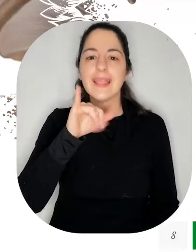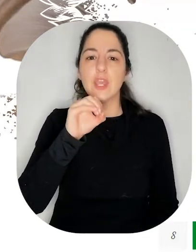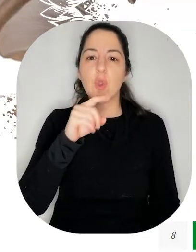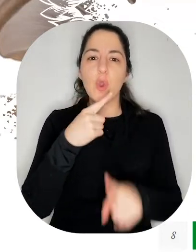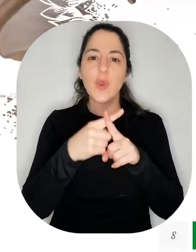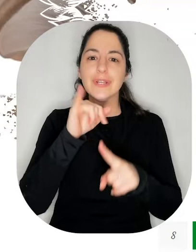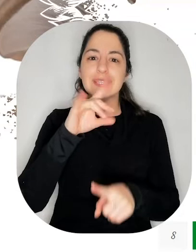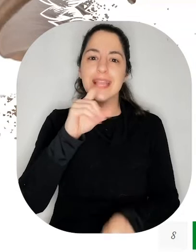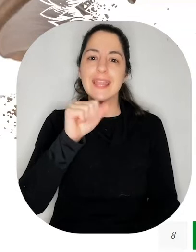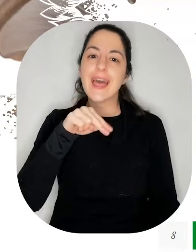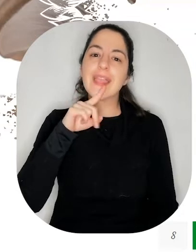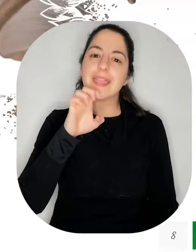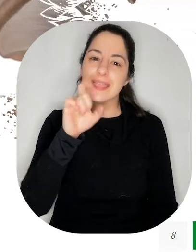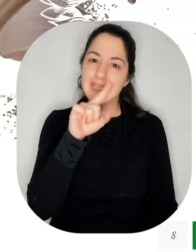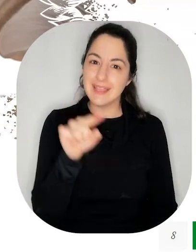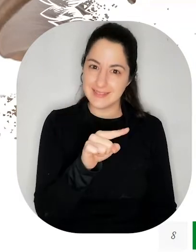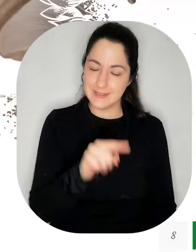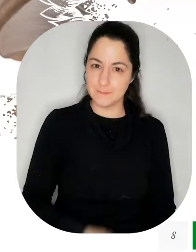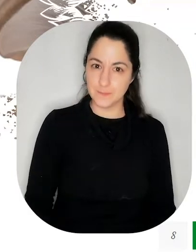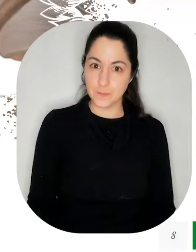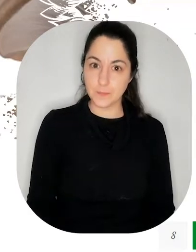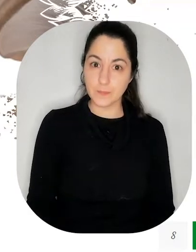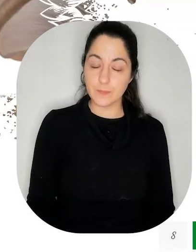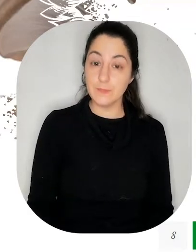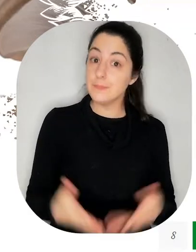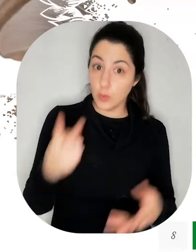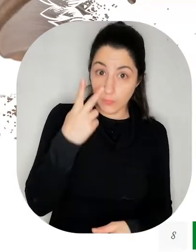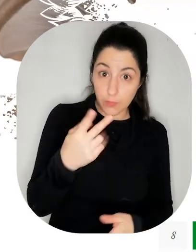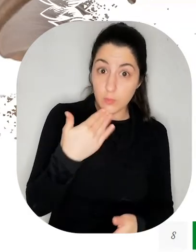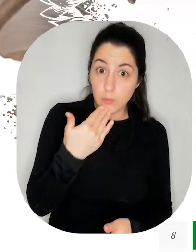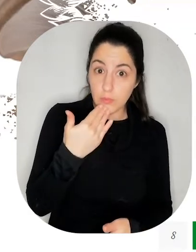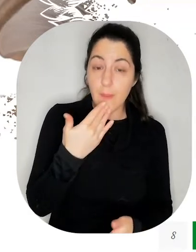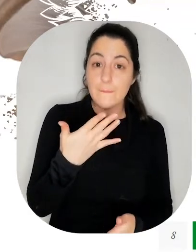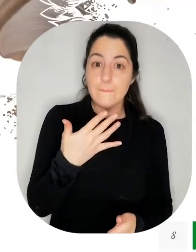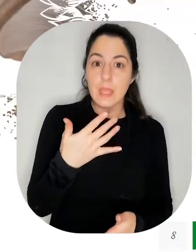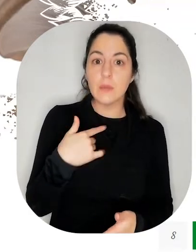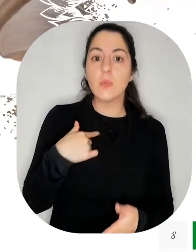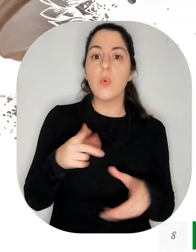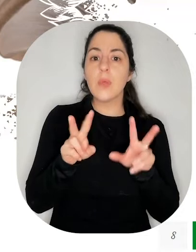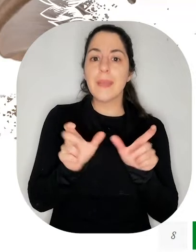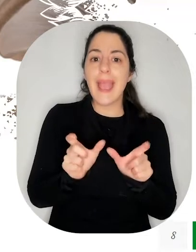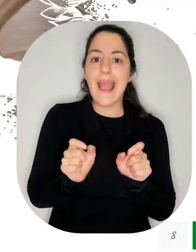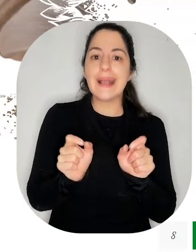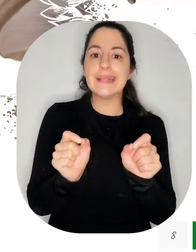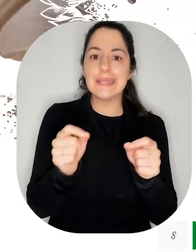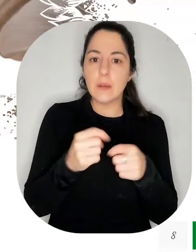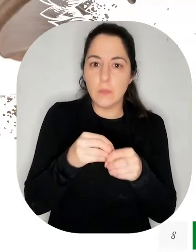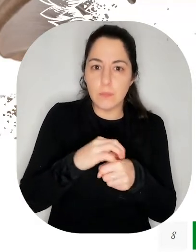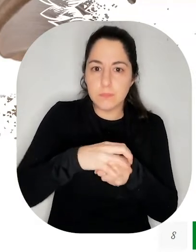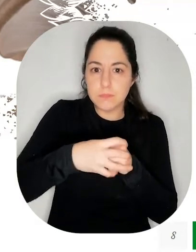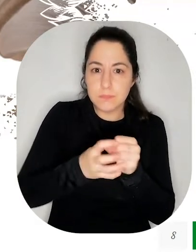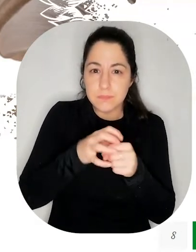antioxidantes. O sea, activan nuestros propios recursos antioxidantes. Se ha visto que disminuyen el crecimiento